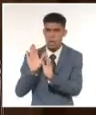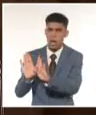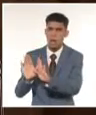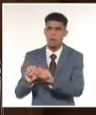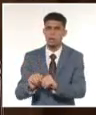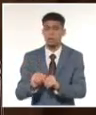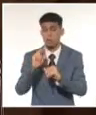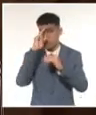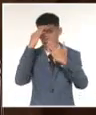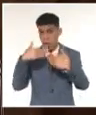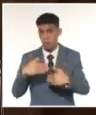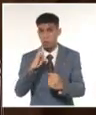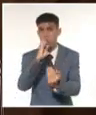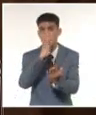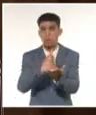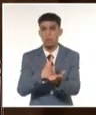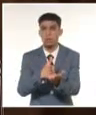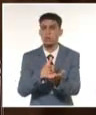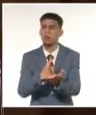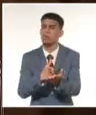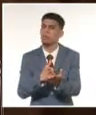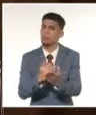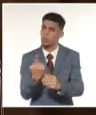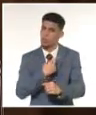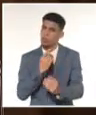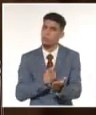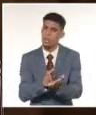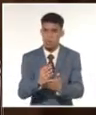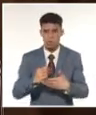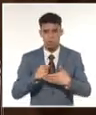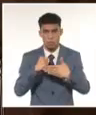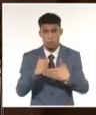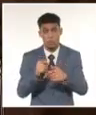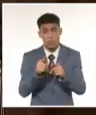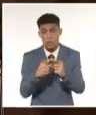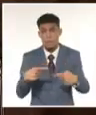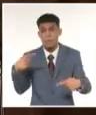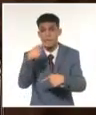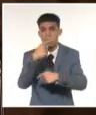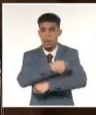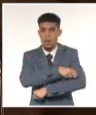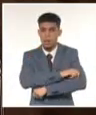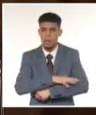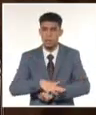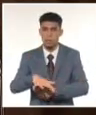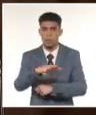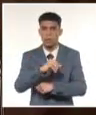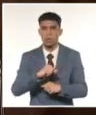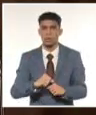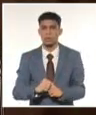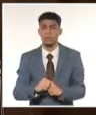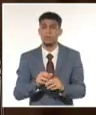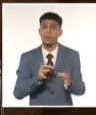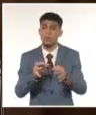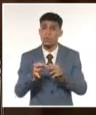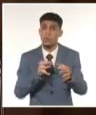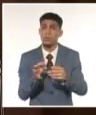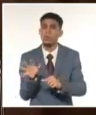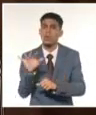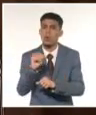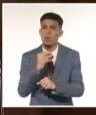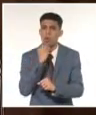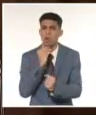salud y la educación como derechos sagrados del pueblo, cuyo funcionamiento estamos llamados a revisar para